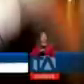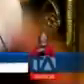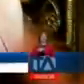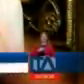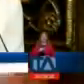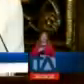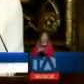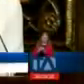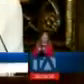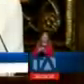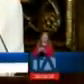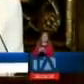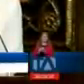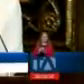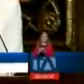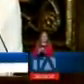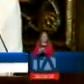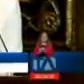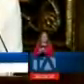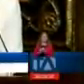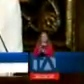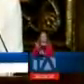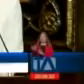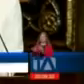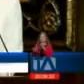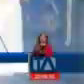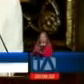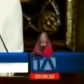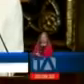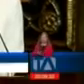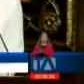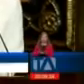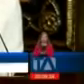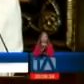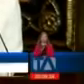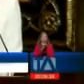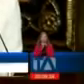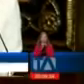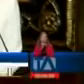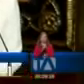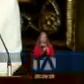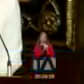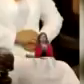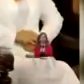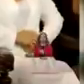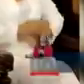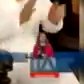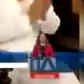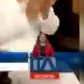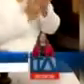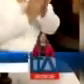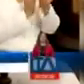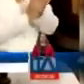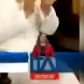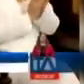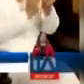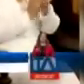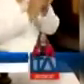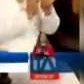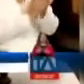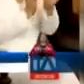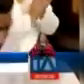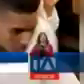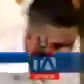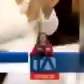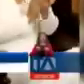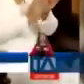ahora, vaya a donde vaya, nosotros lo acompañaremos. Cintia Viteri iniciará oficialmente